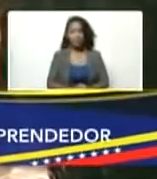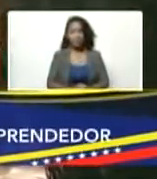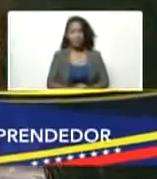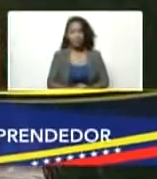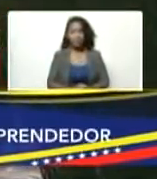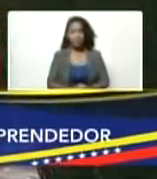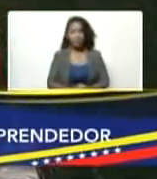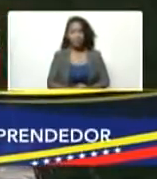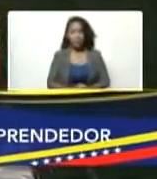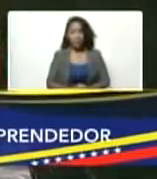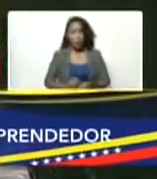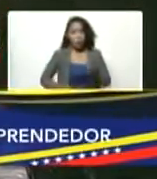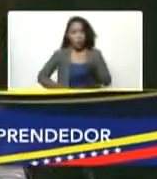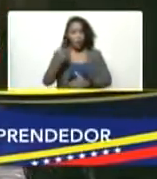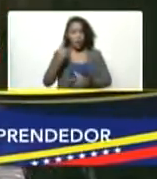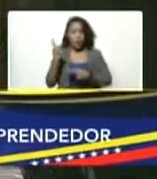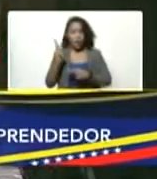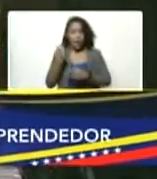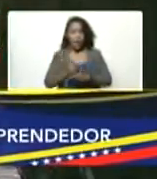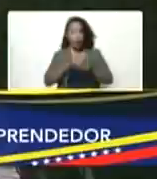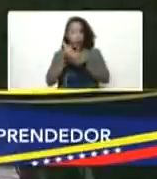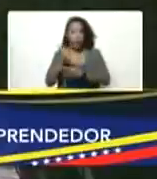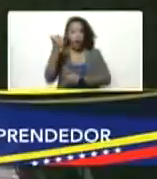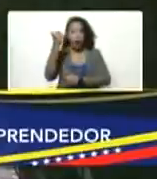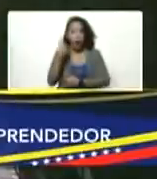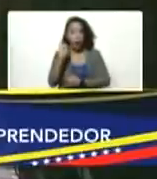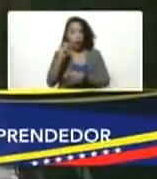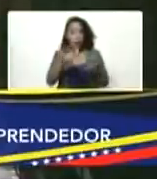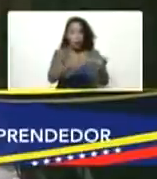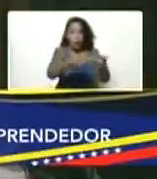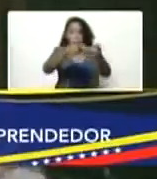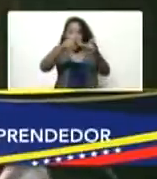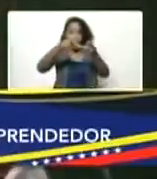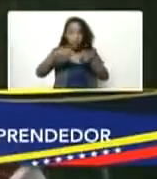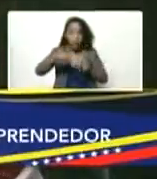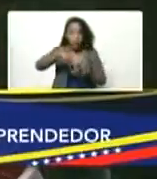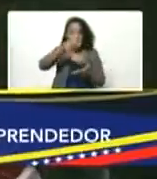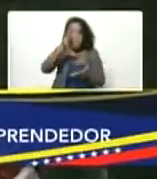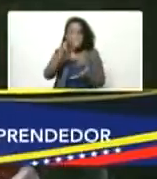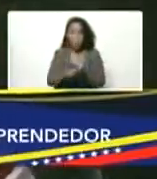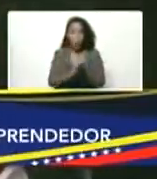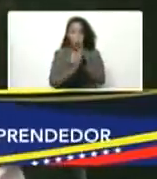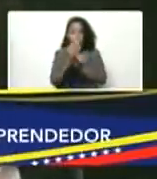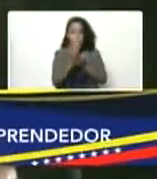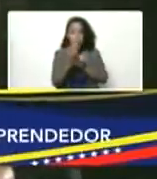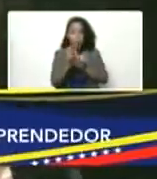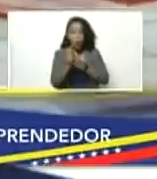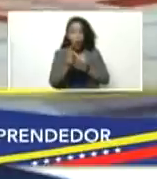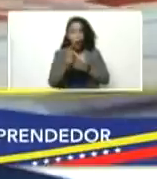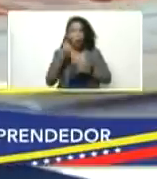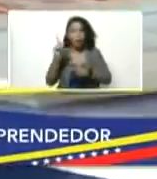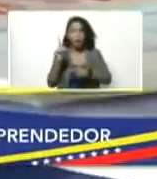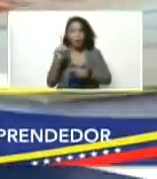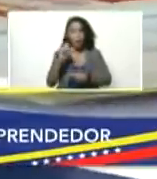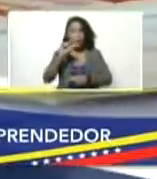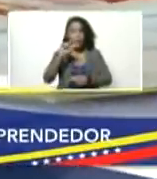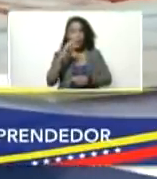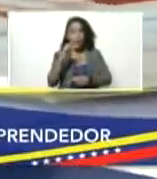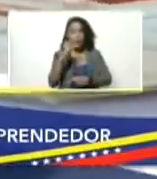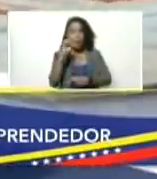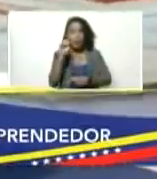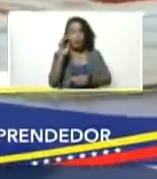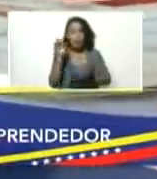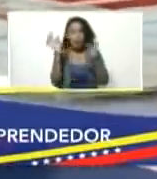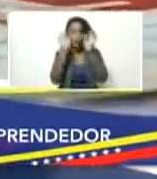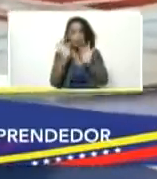usted. Una vez que el contribuyente posee su certificado de emprendedor, pasa por el CENIA, nosotros de una manera muy